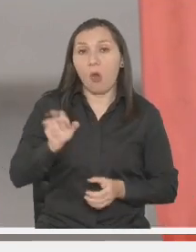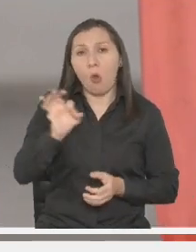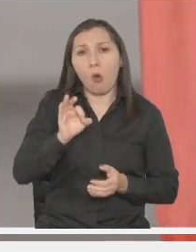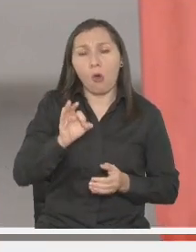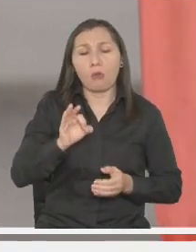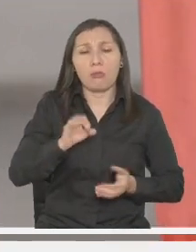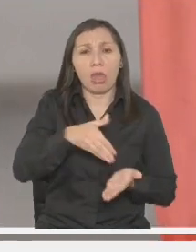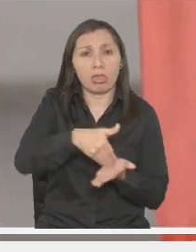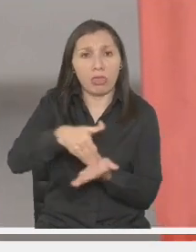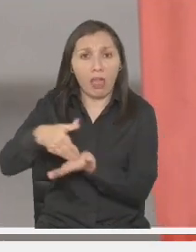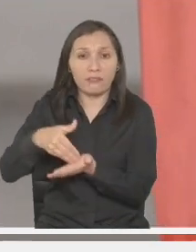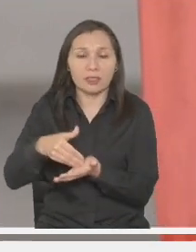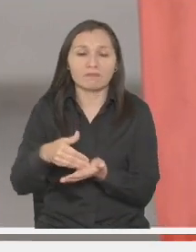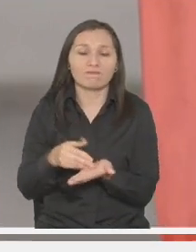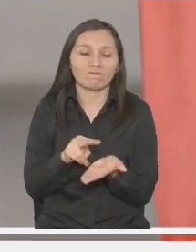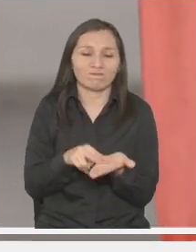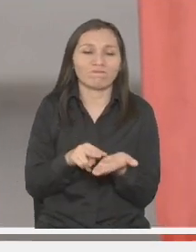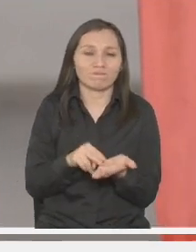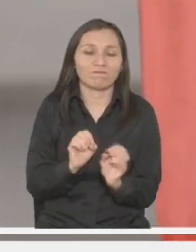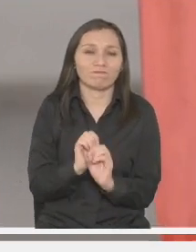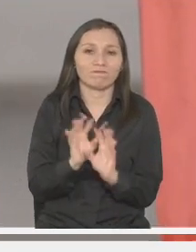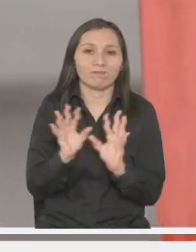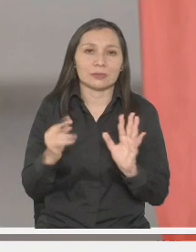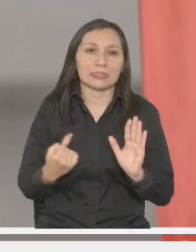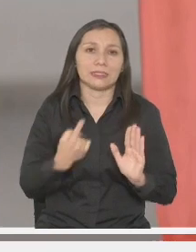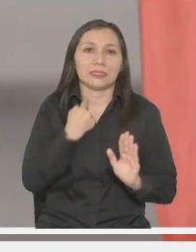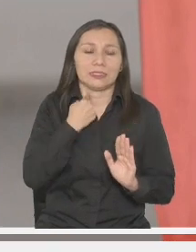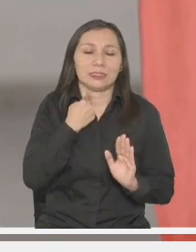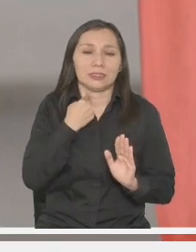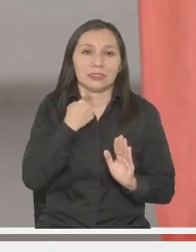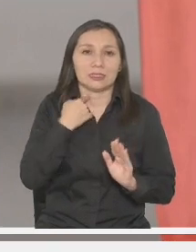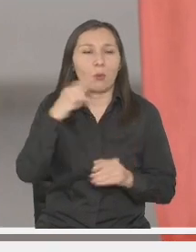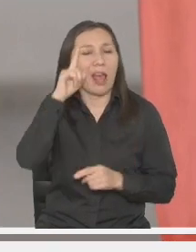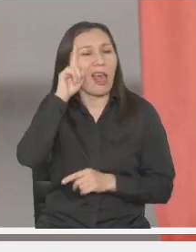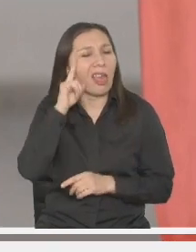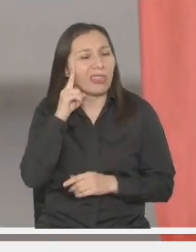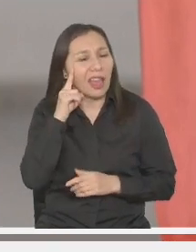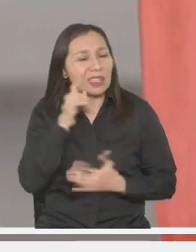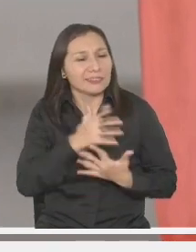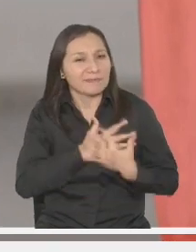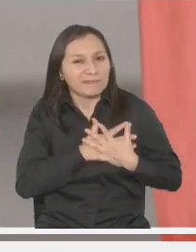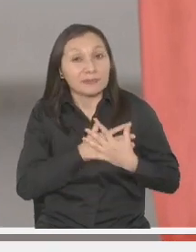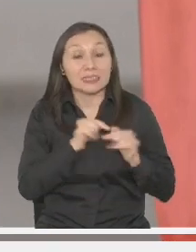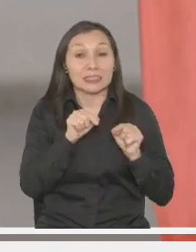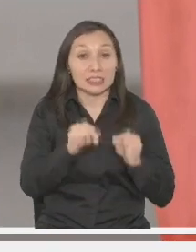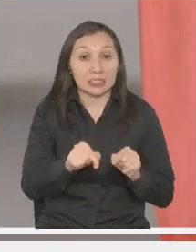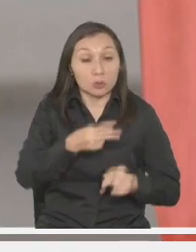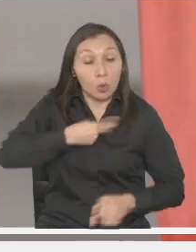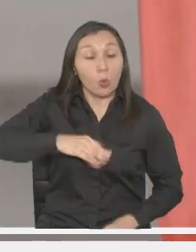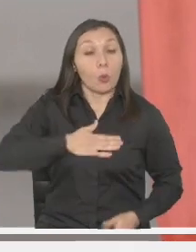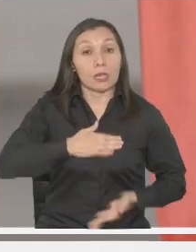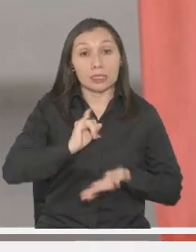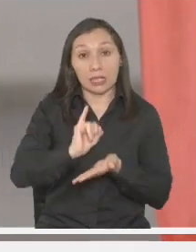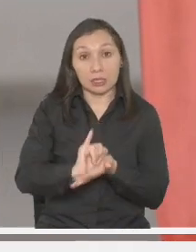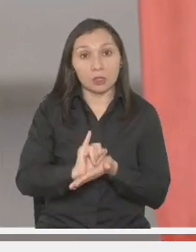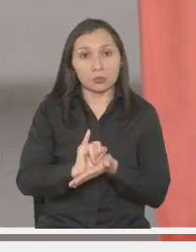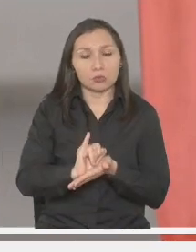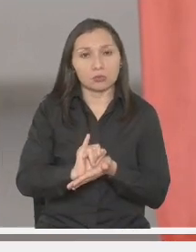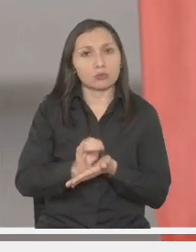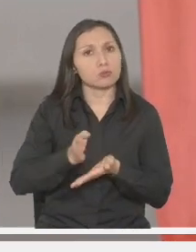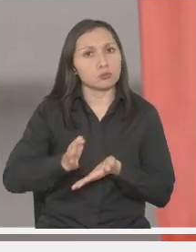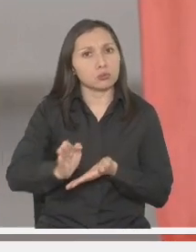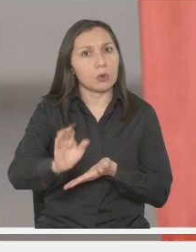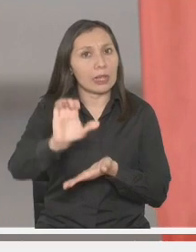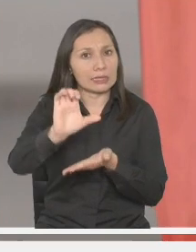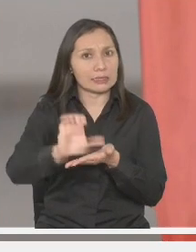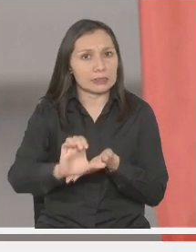debilitadas, claramente se ve afectada y dañada. Y en esto, nuestra institución, porque es una institución permanente